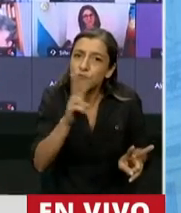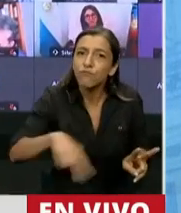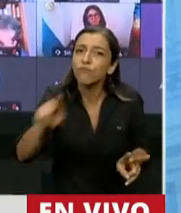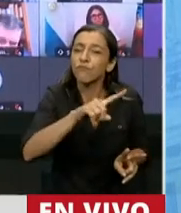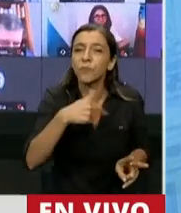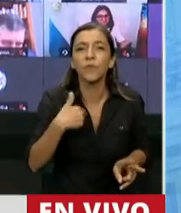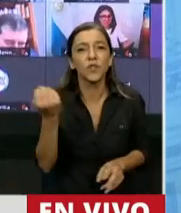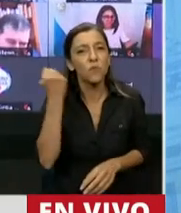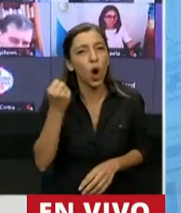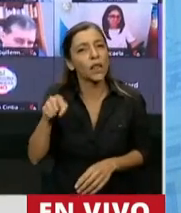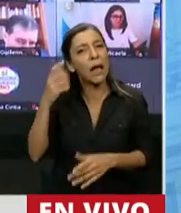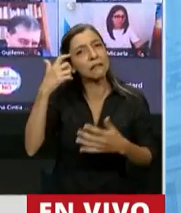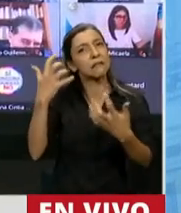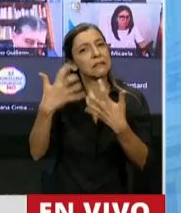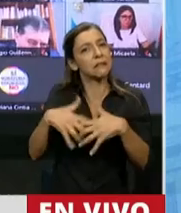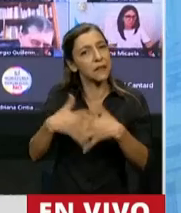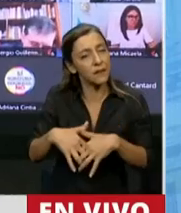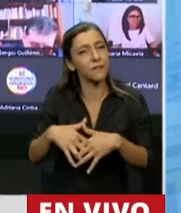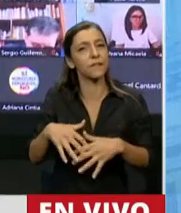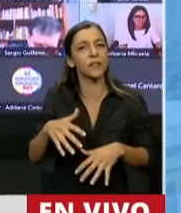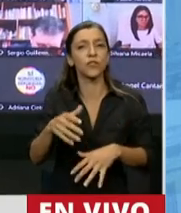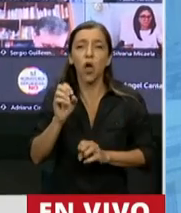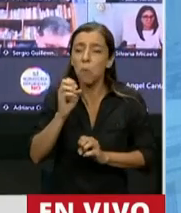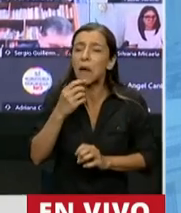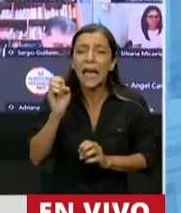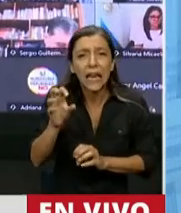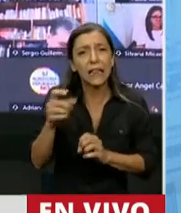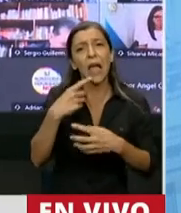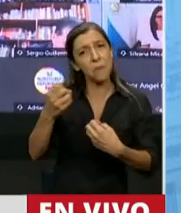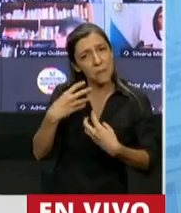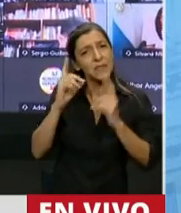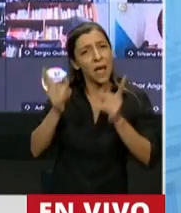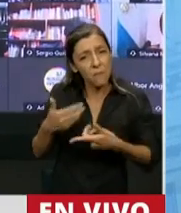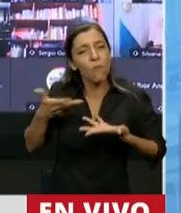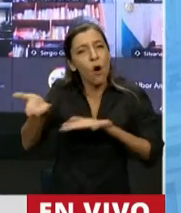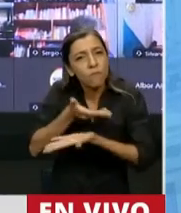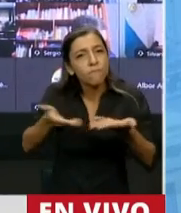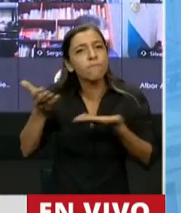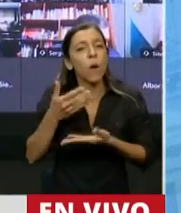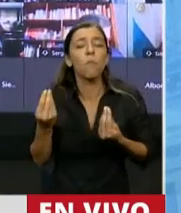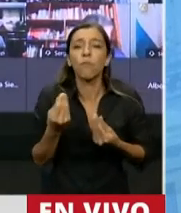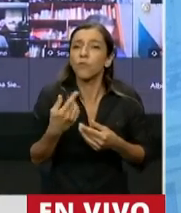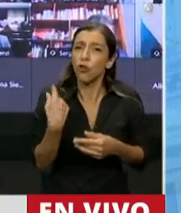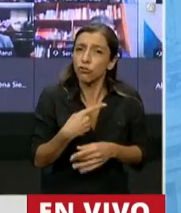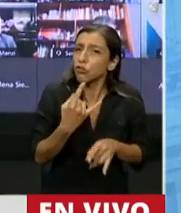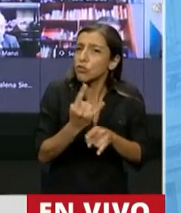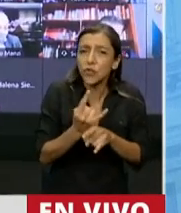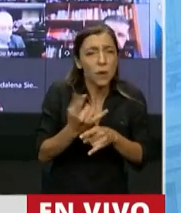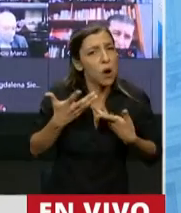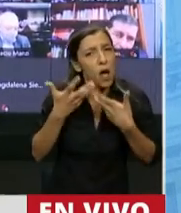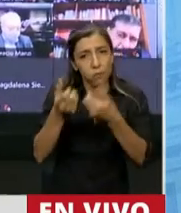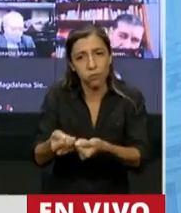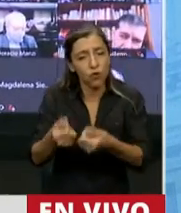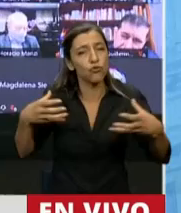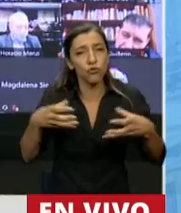una autocrítica una reflexión para que sepan que como siempre desde el pri y contaron con nuestro apoyo de juntos por el cambio